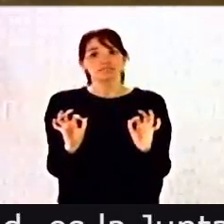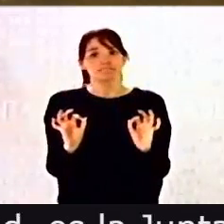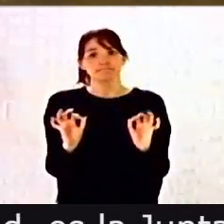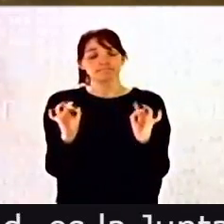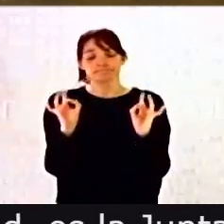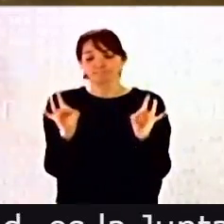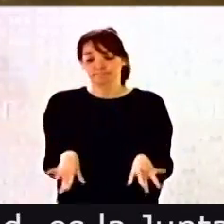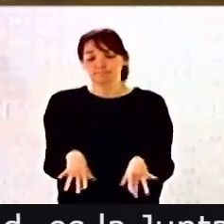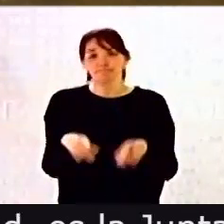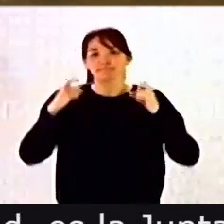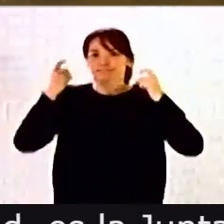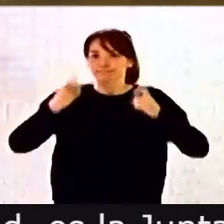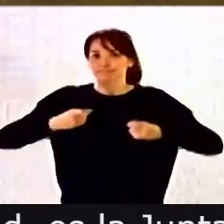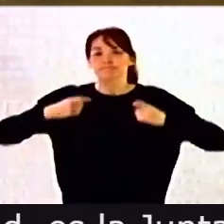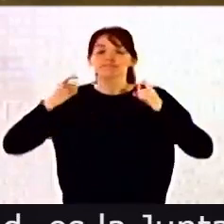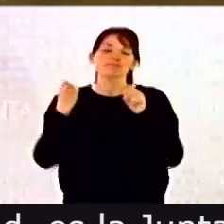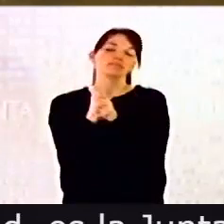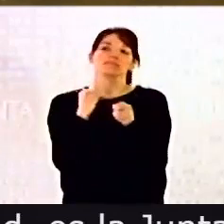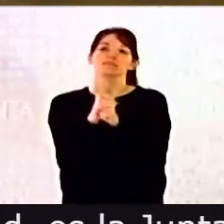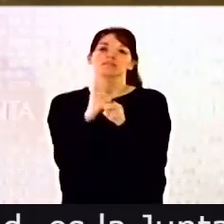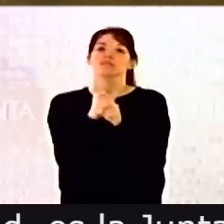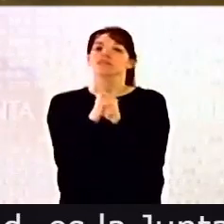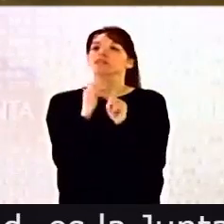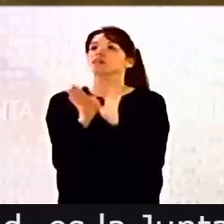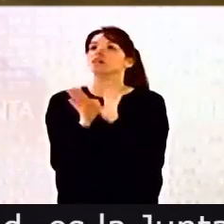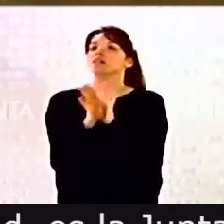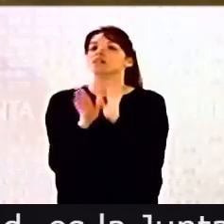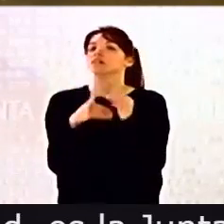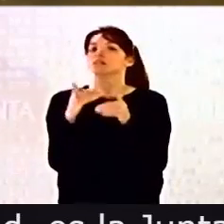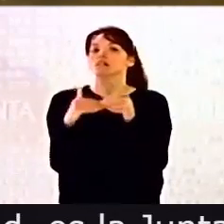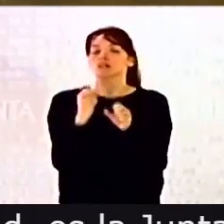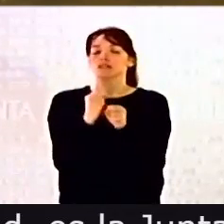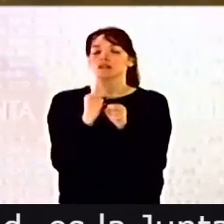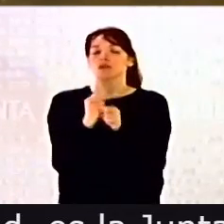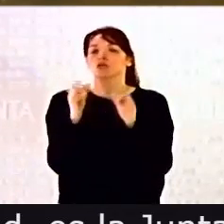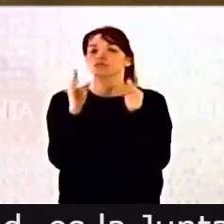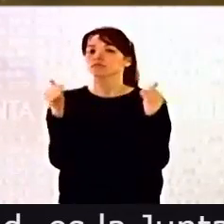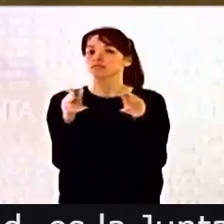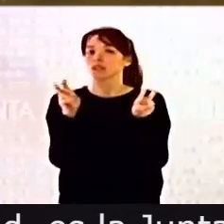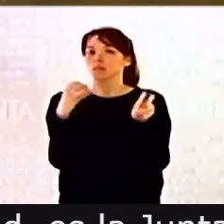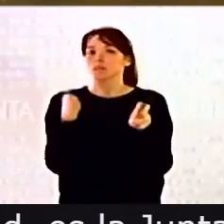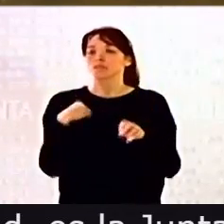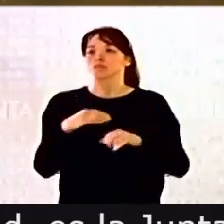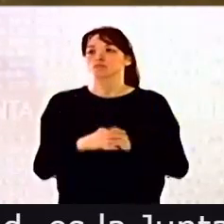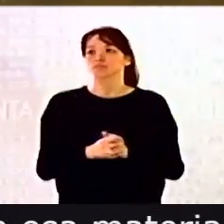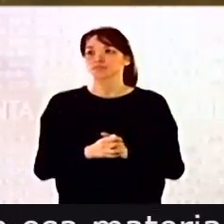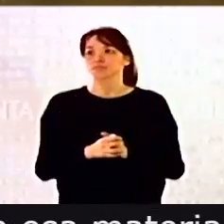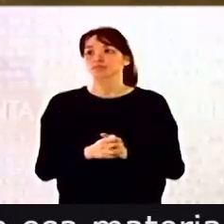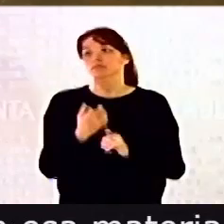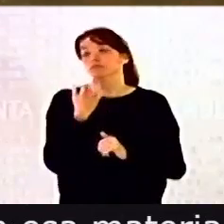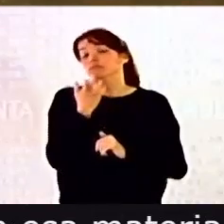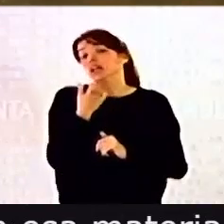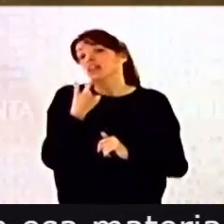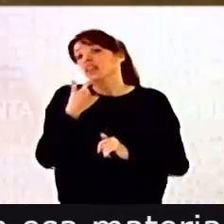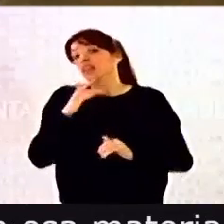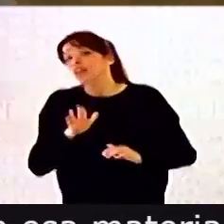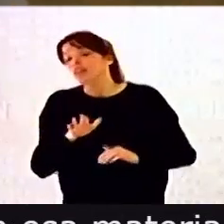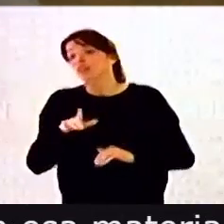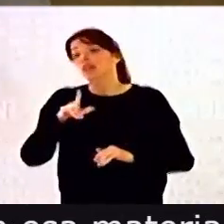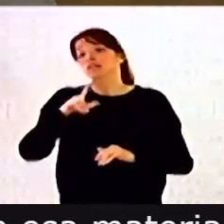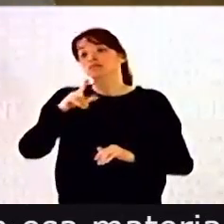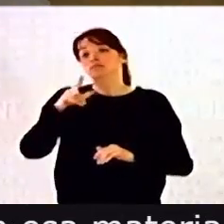trabajando intensamente estamos en esa materia. Y si a lo que se refieren es a